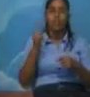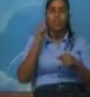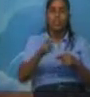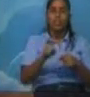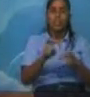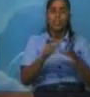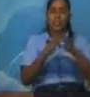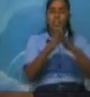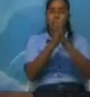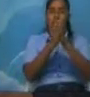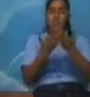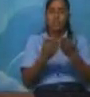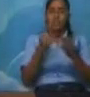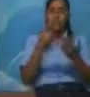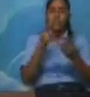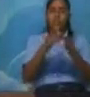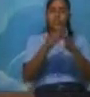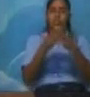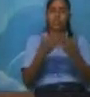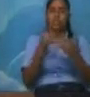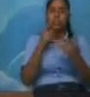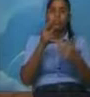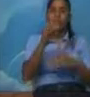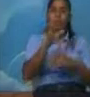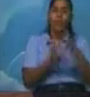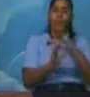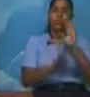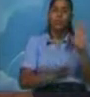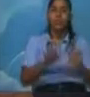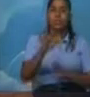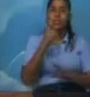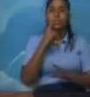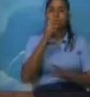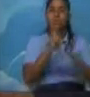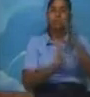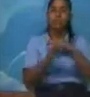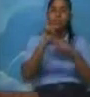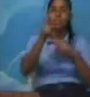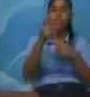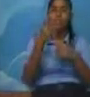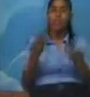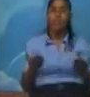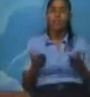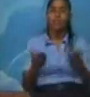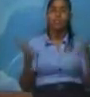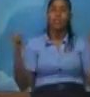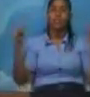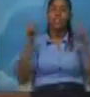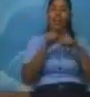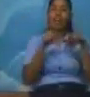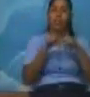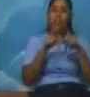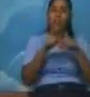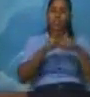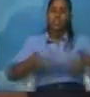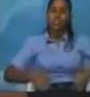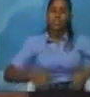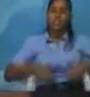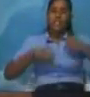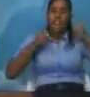el mismo proverbista dice por allá en el capítulo 15 versículo 1 que la palabra áspera hace subir al